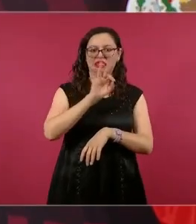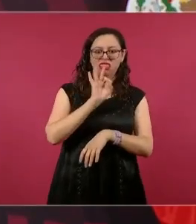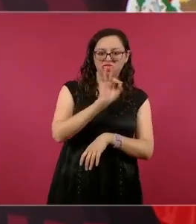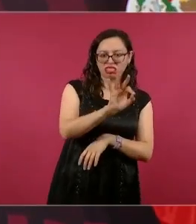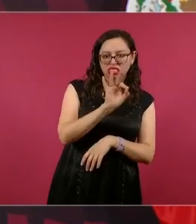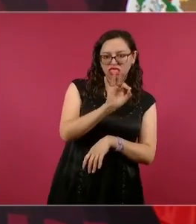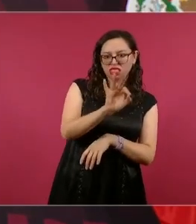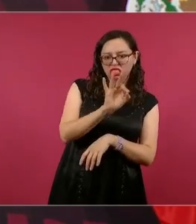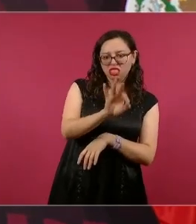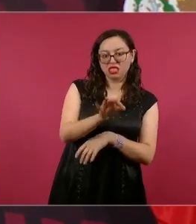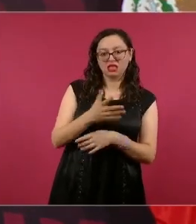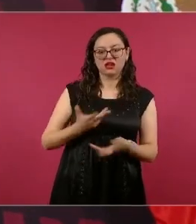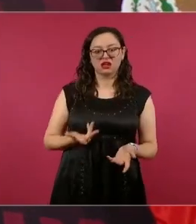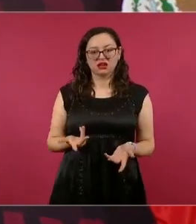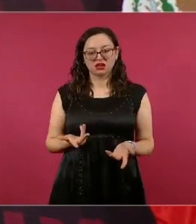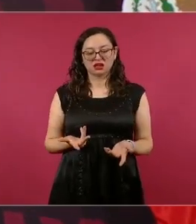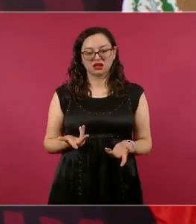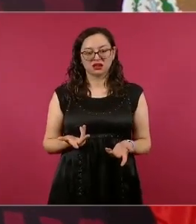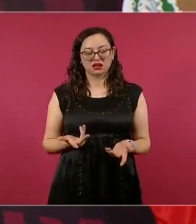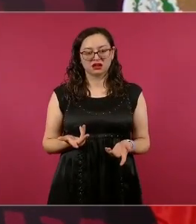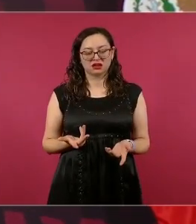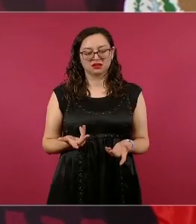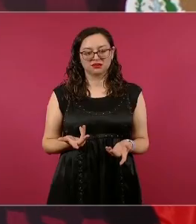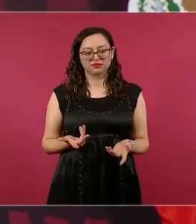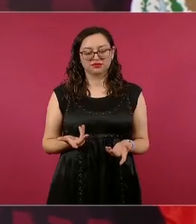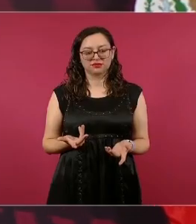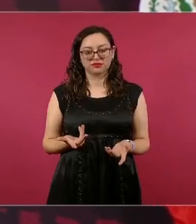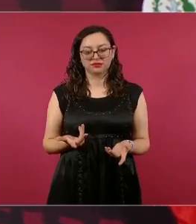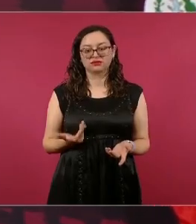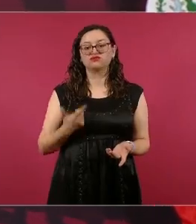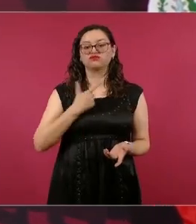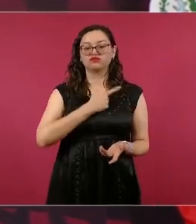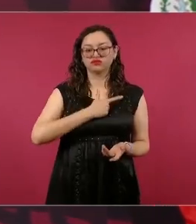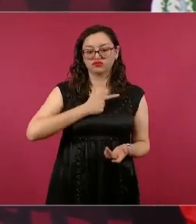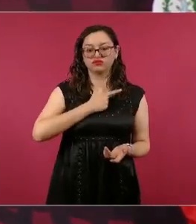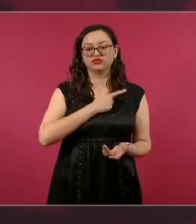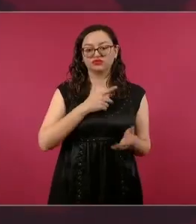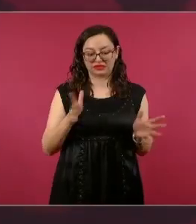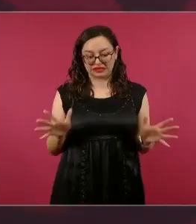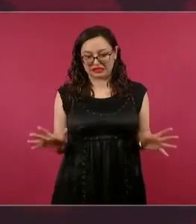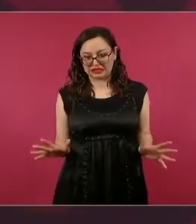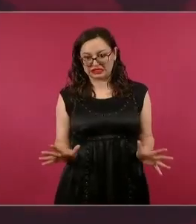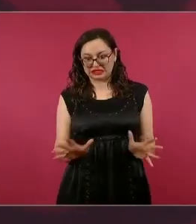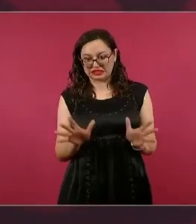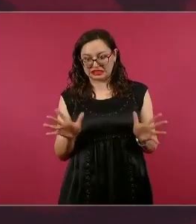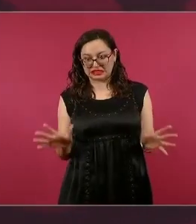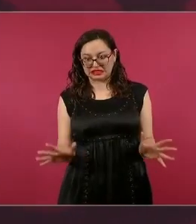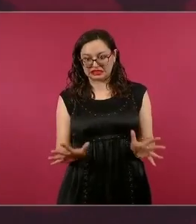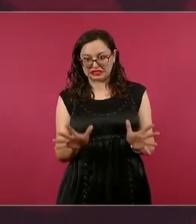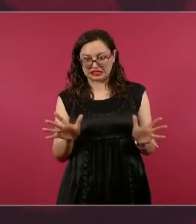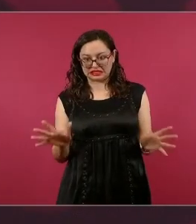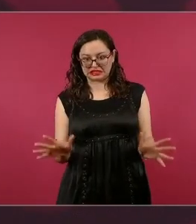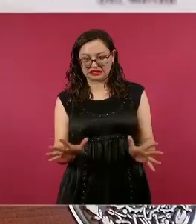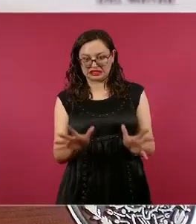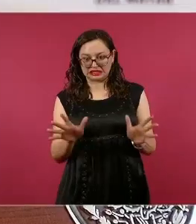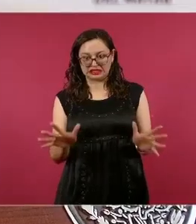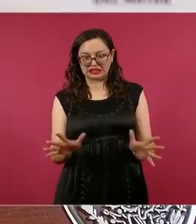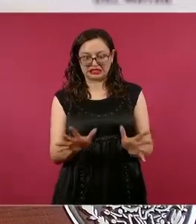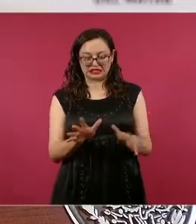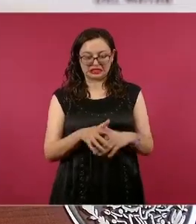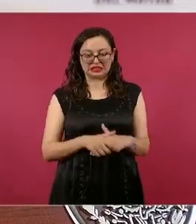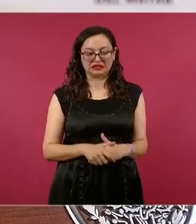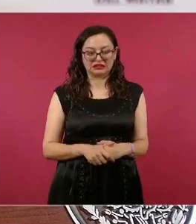que nos gusta, nos estimula, y ahí van.